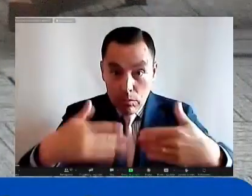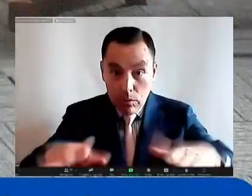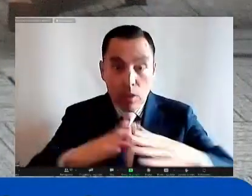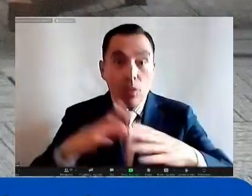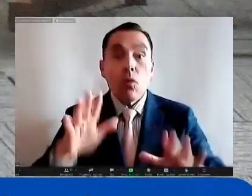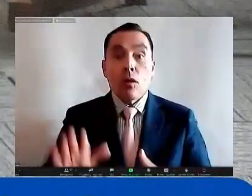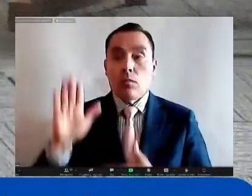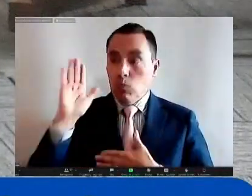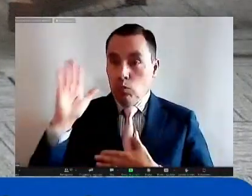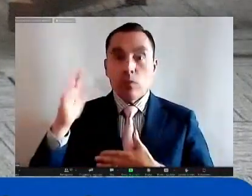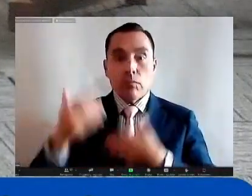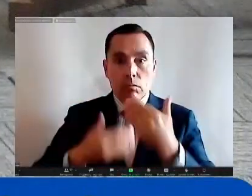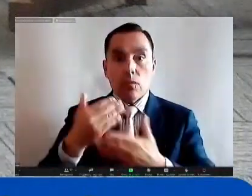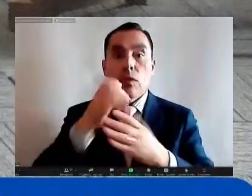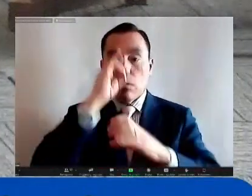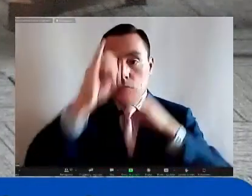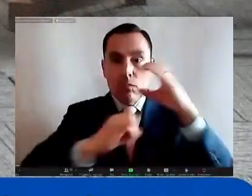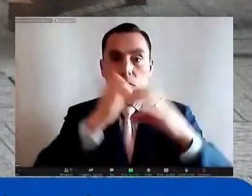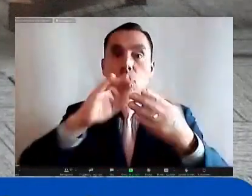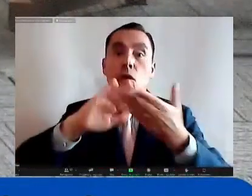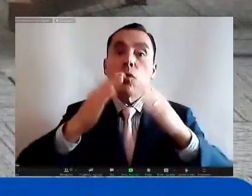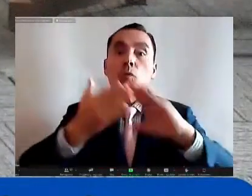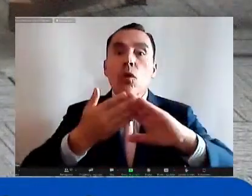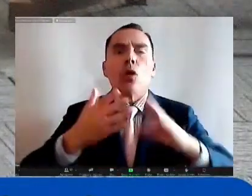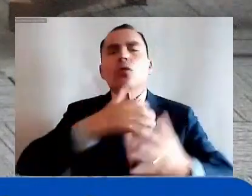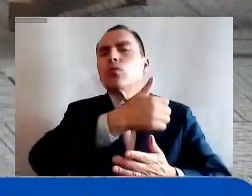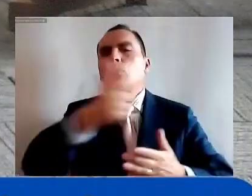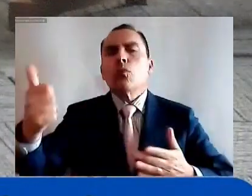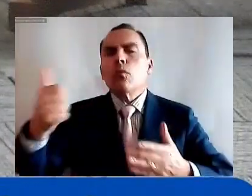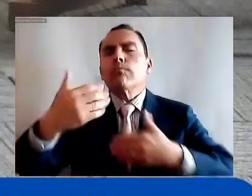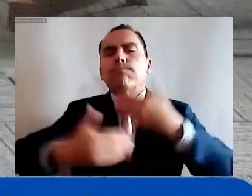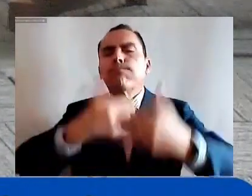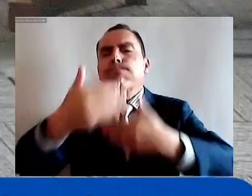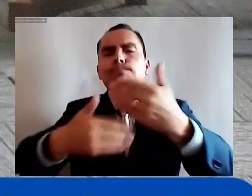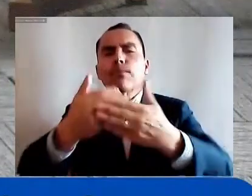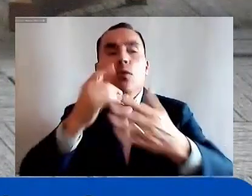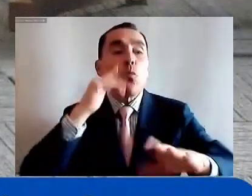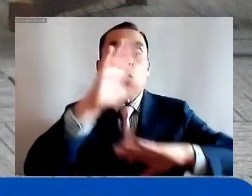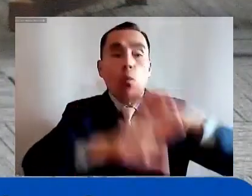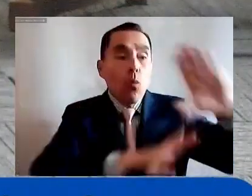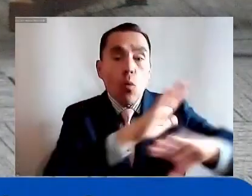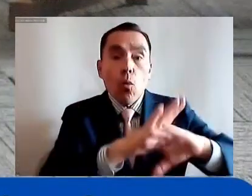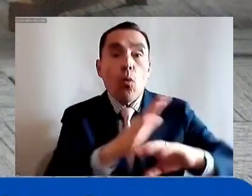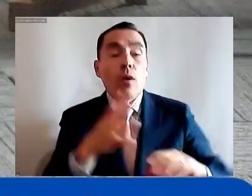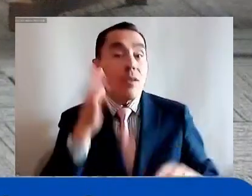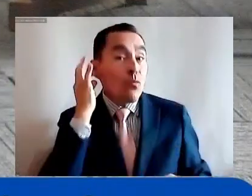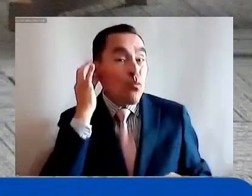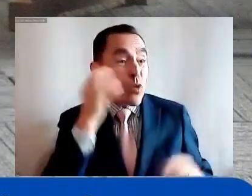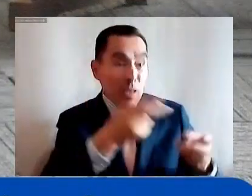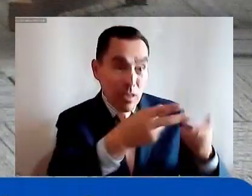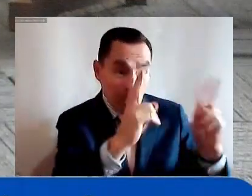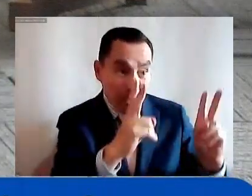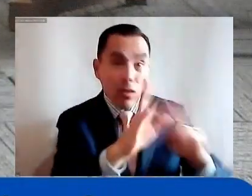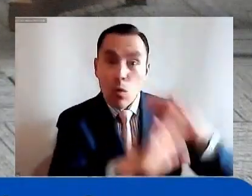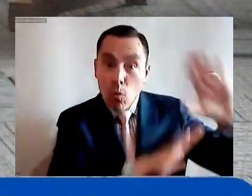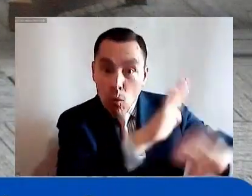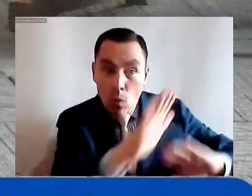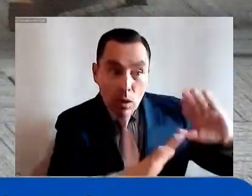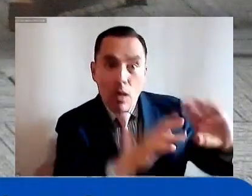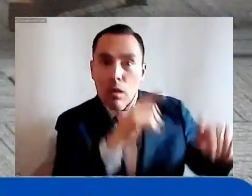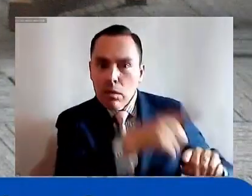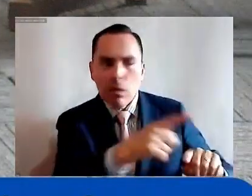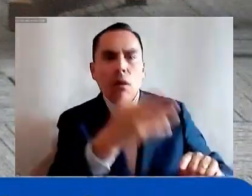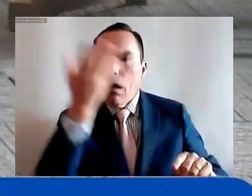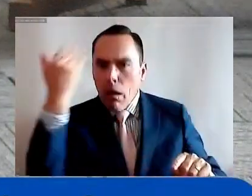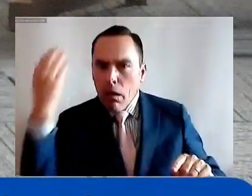comunidad internacional con la promoción y protección de los derechos humanos de las personas que han experimentado